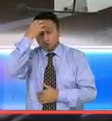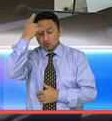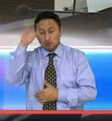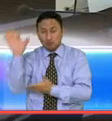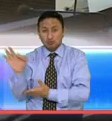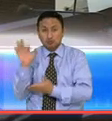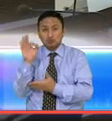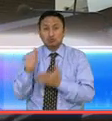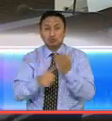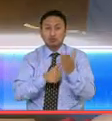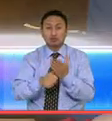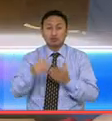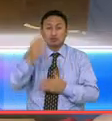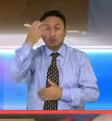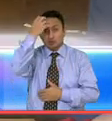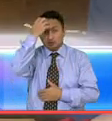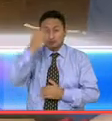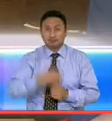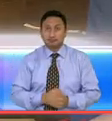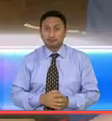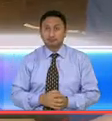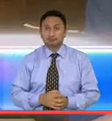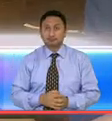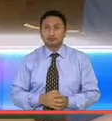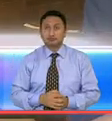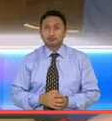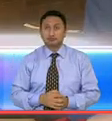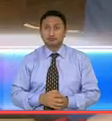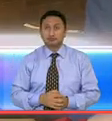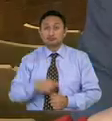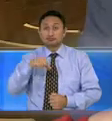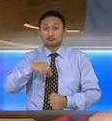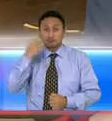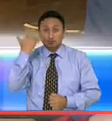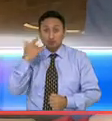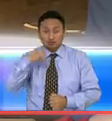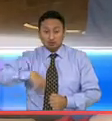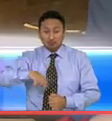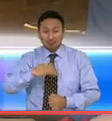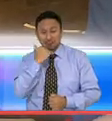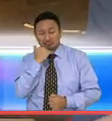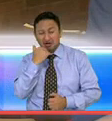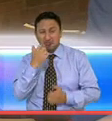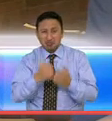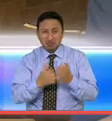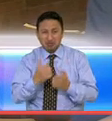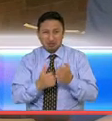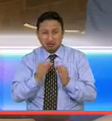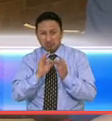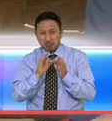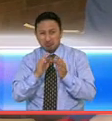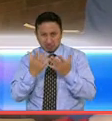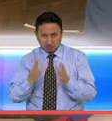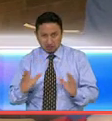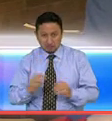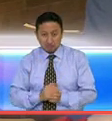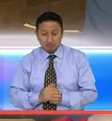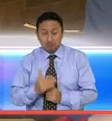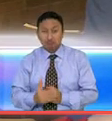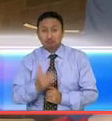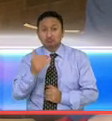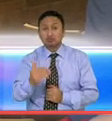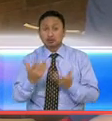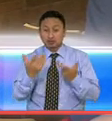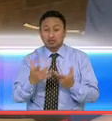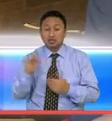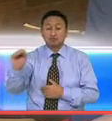representantes del Ministerio del Ramo. Esperamos que en estos días solventar algunas situaciones que tenemos algunos inconvenientes y luego pues ya pondremos